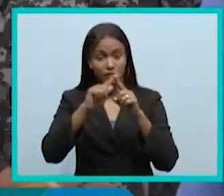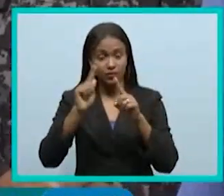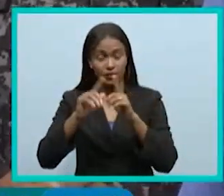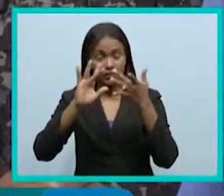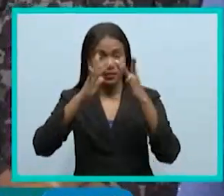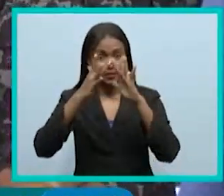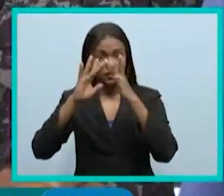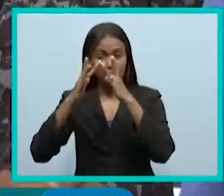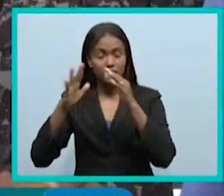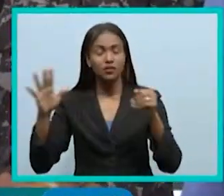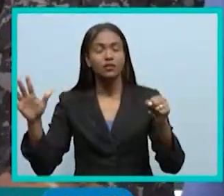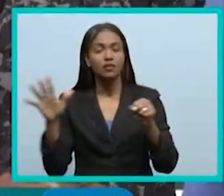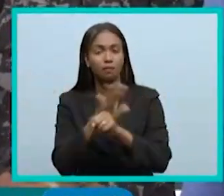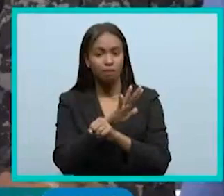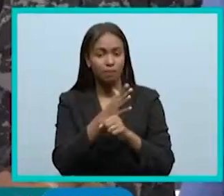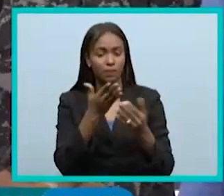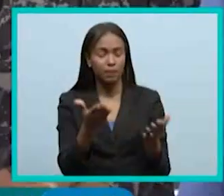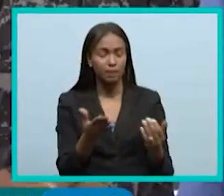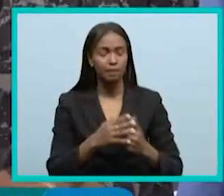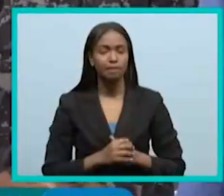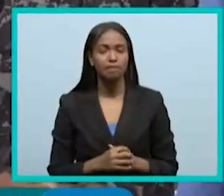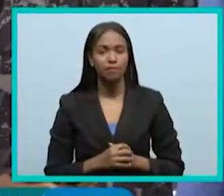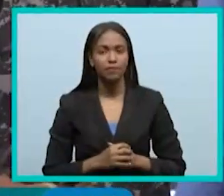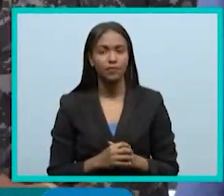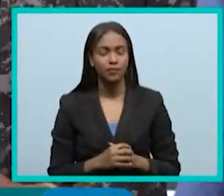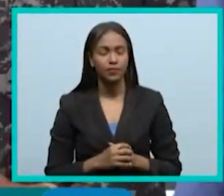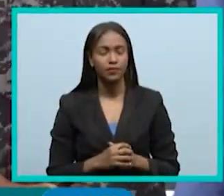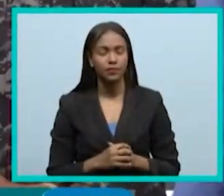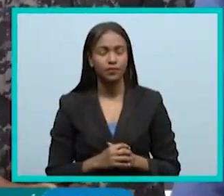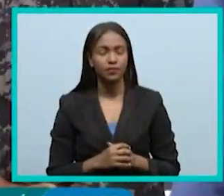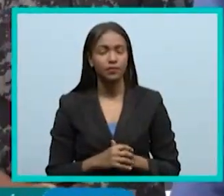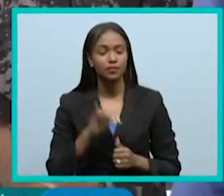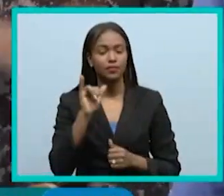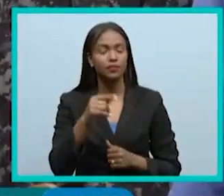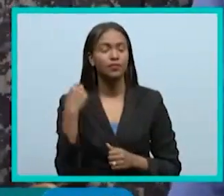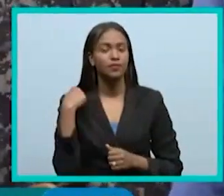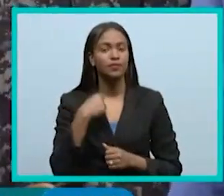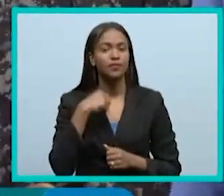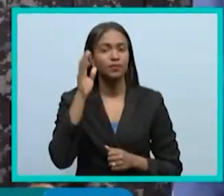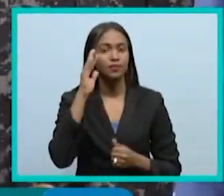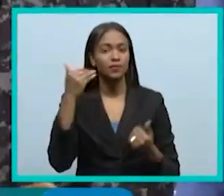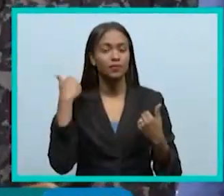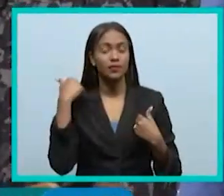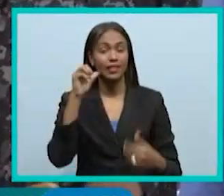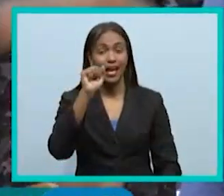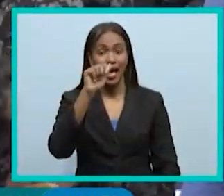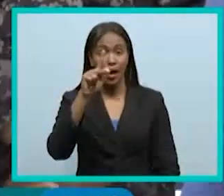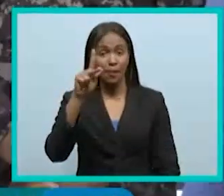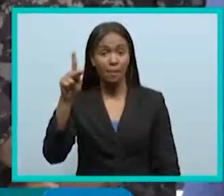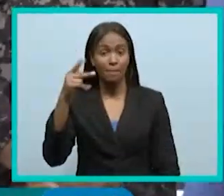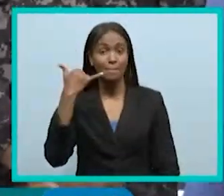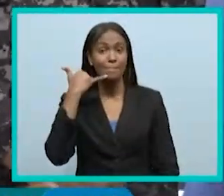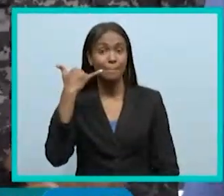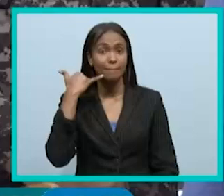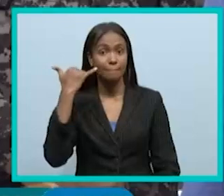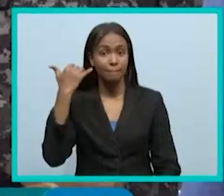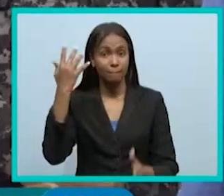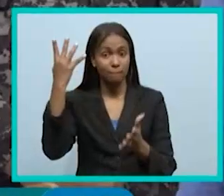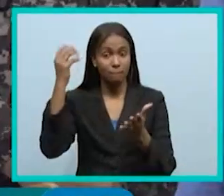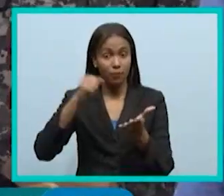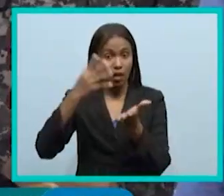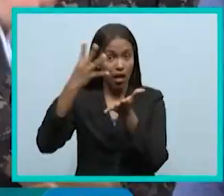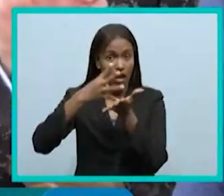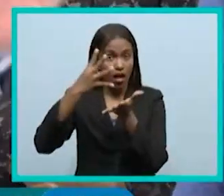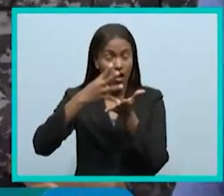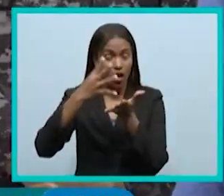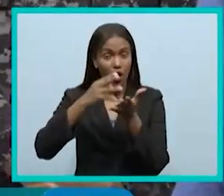digitales totalmente intuitivos. Así contaremos con una app móvil de denuncias virtuales y un